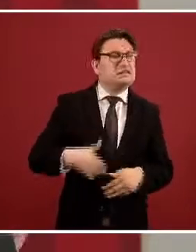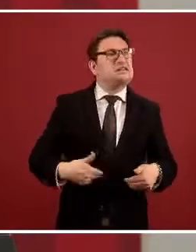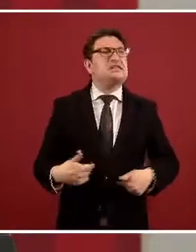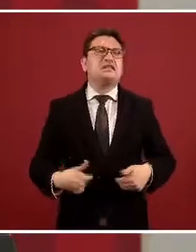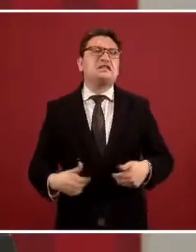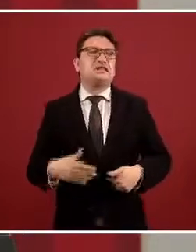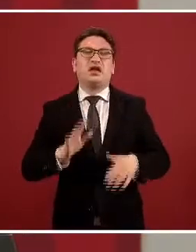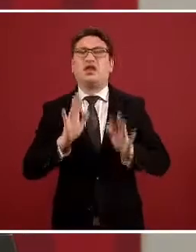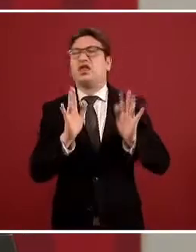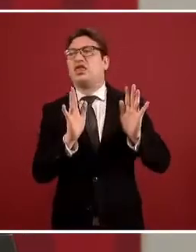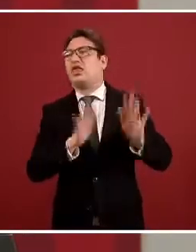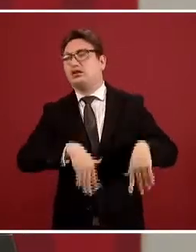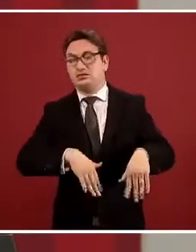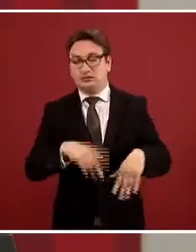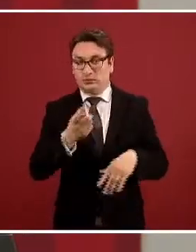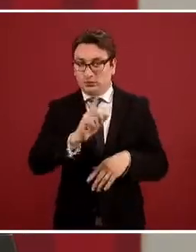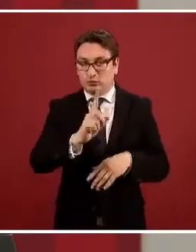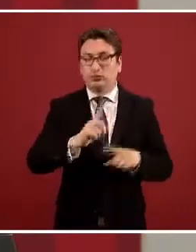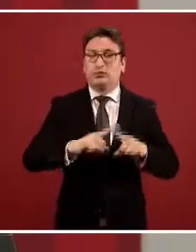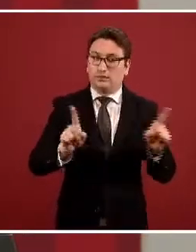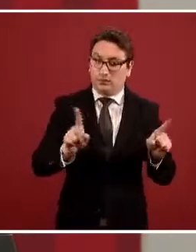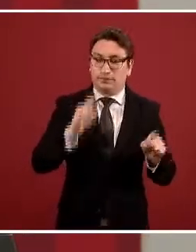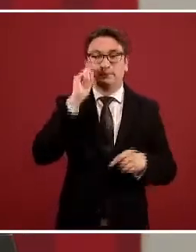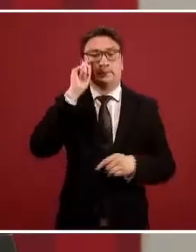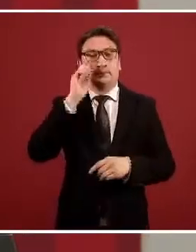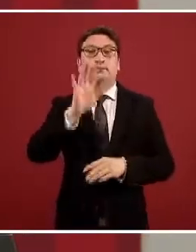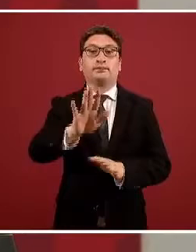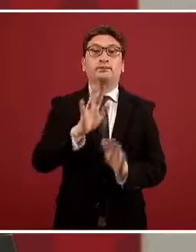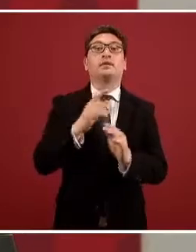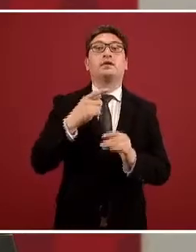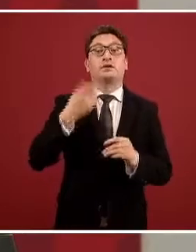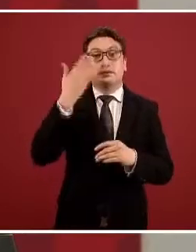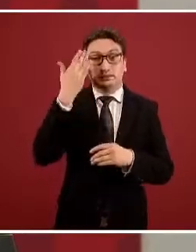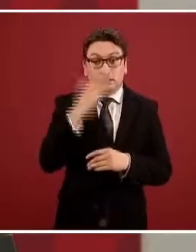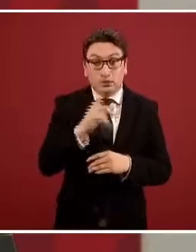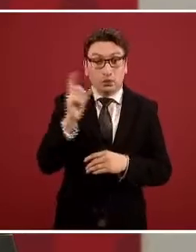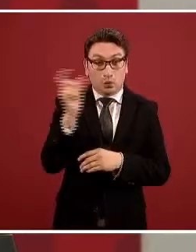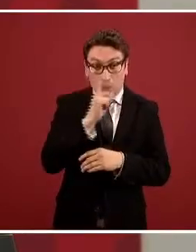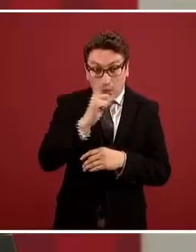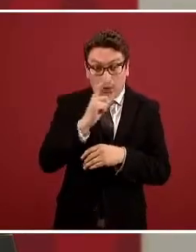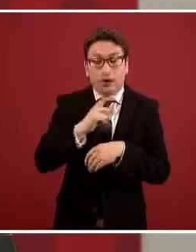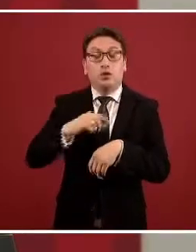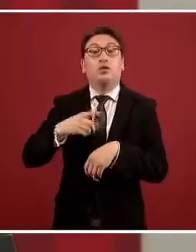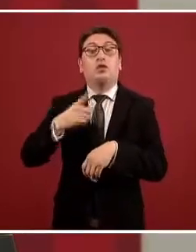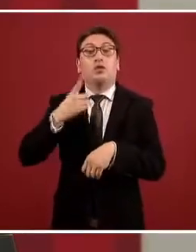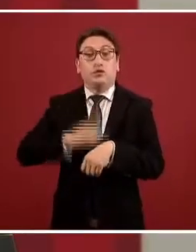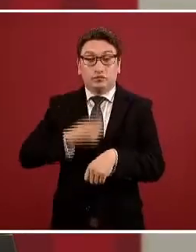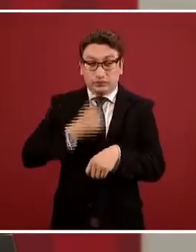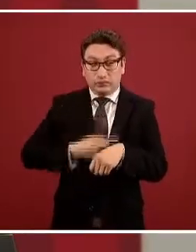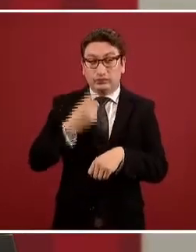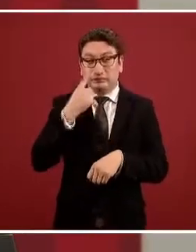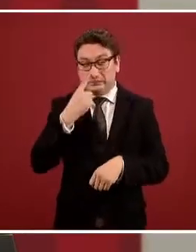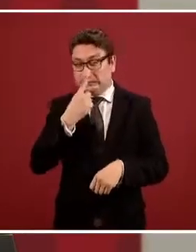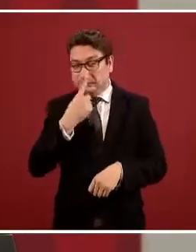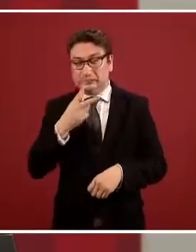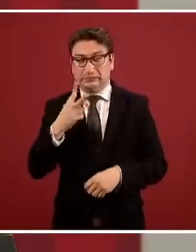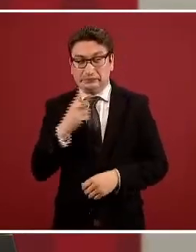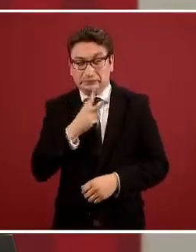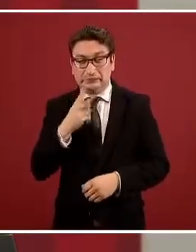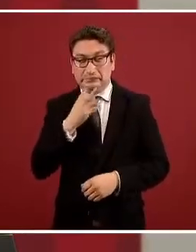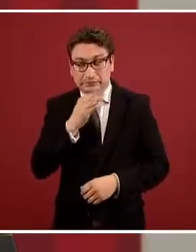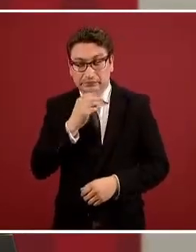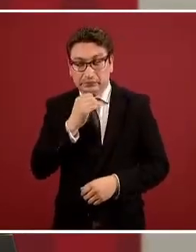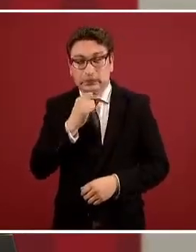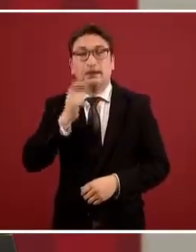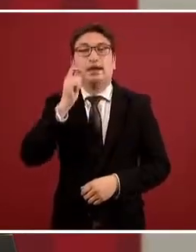No, eso no es dificultad respiratoria. Dificultad respiratoria es un término médico que habla de la